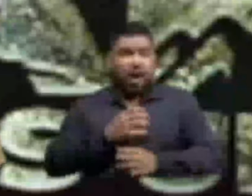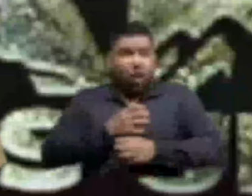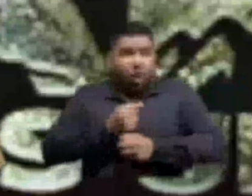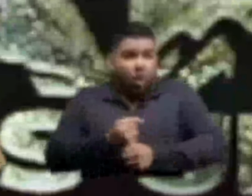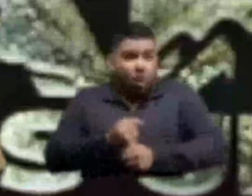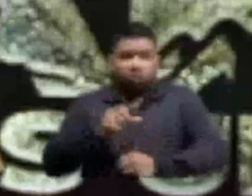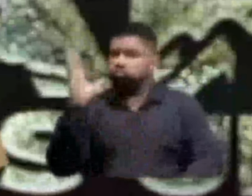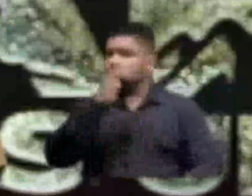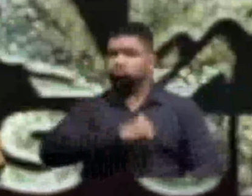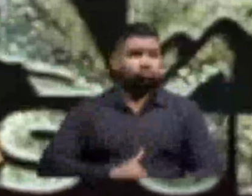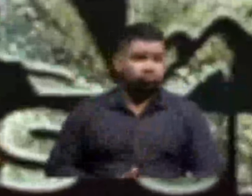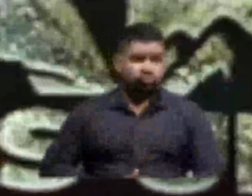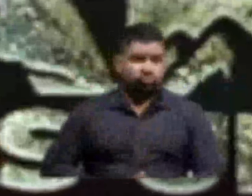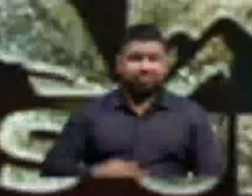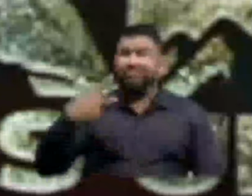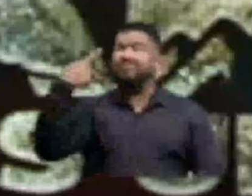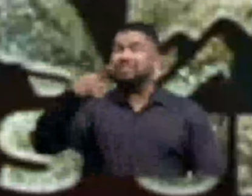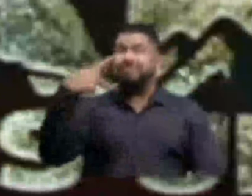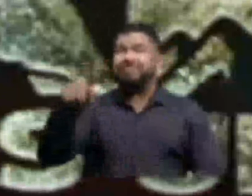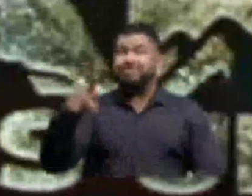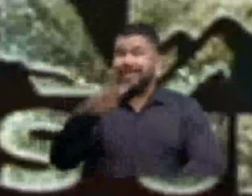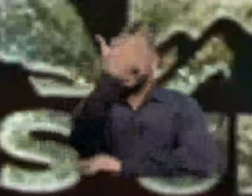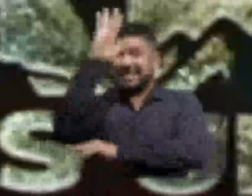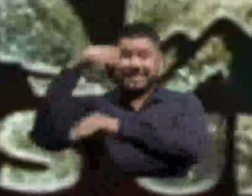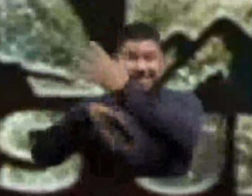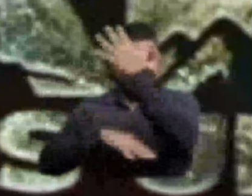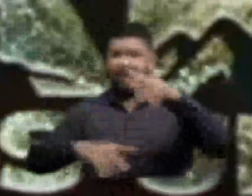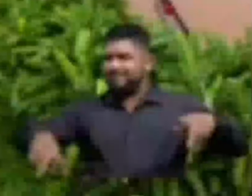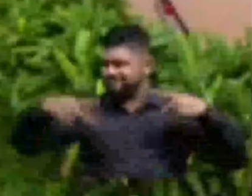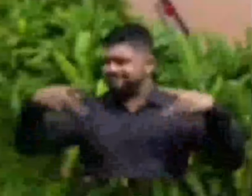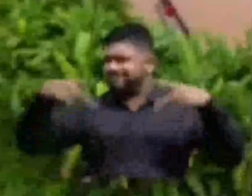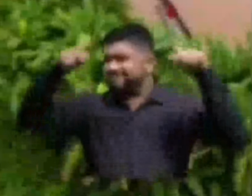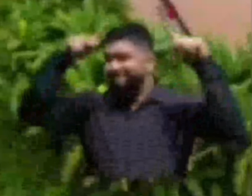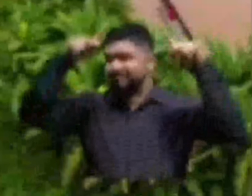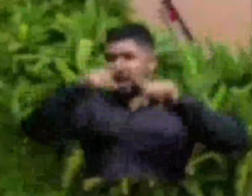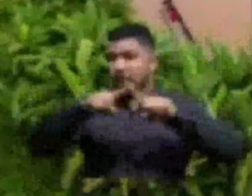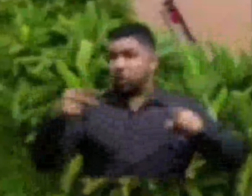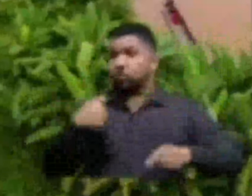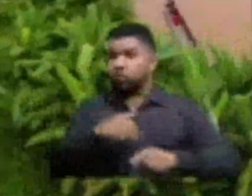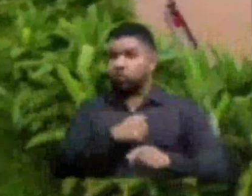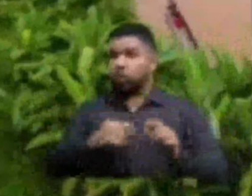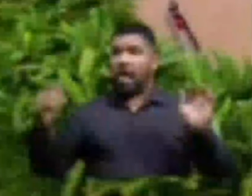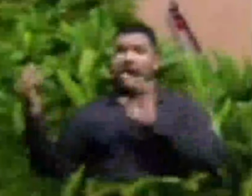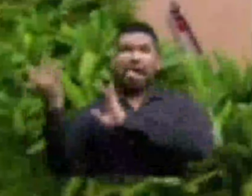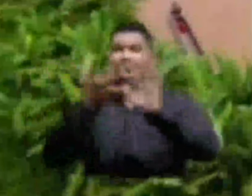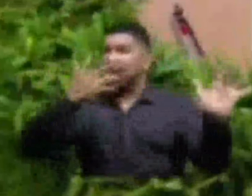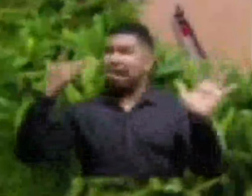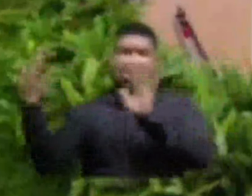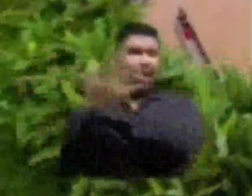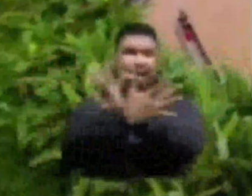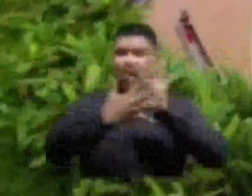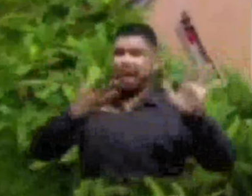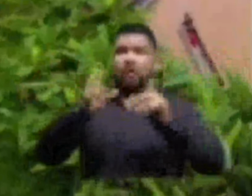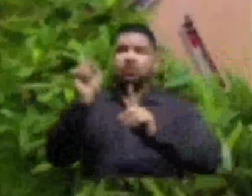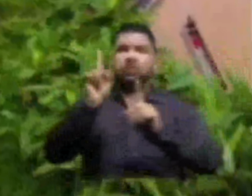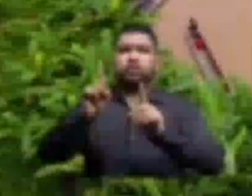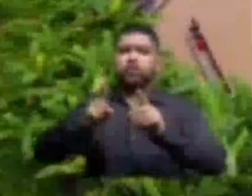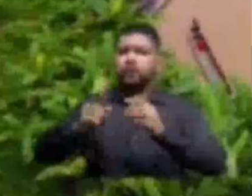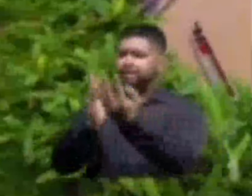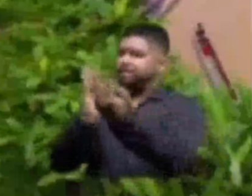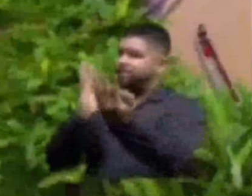es peligroso la selva es peligrosa lo que lo que sí estamos haciendo es canalizando el flujo de los migrantes por una sola ruta que me permita a mí